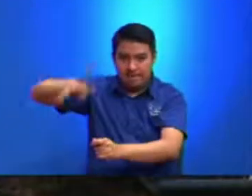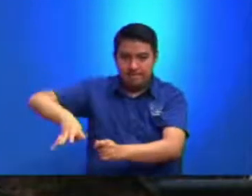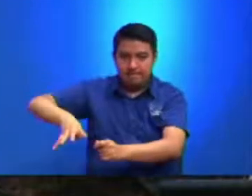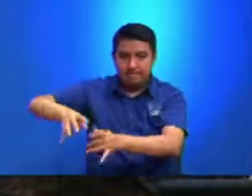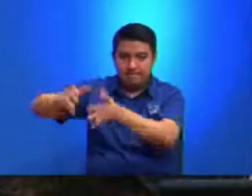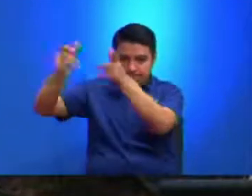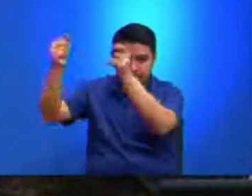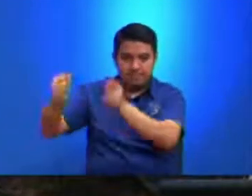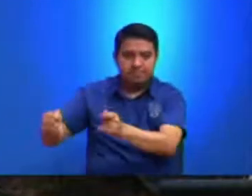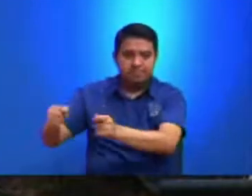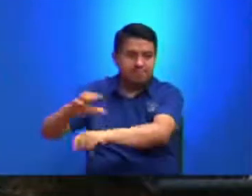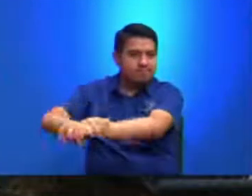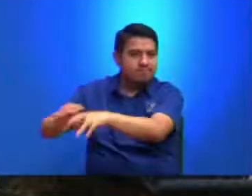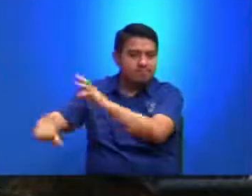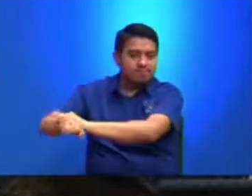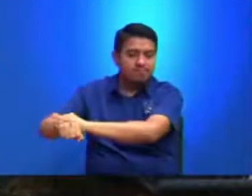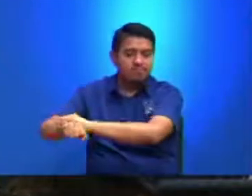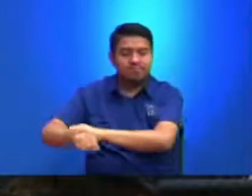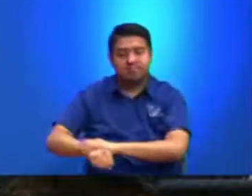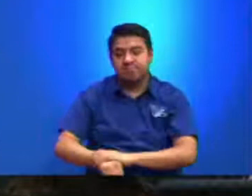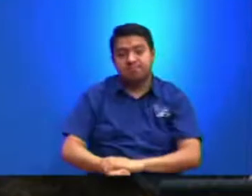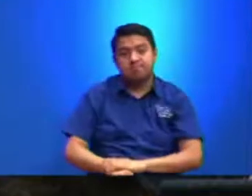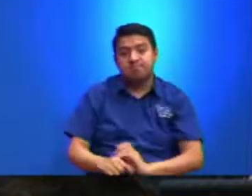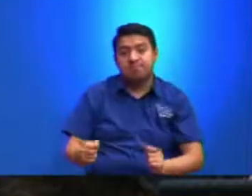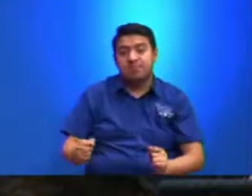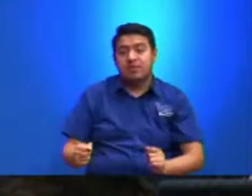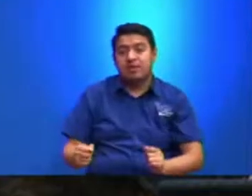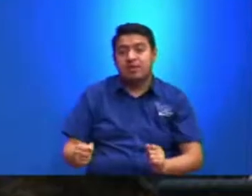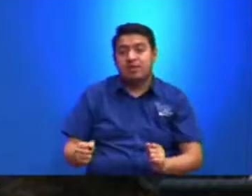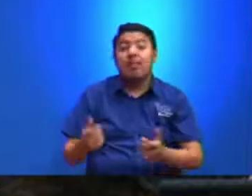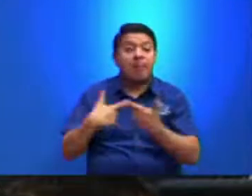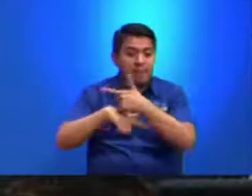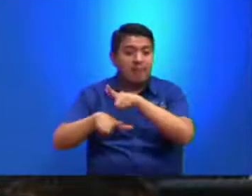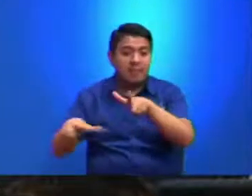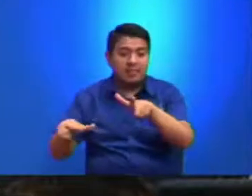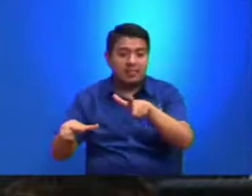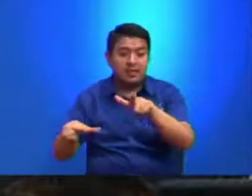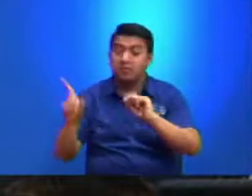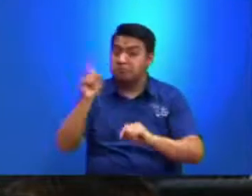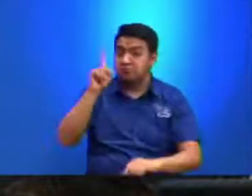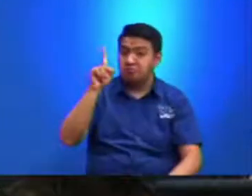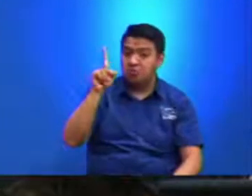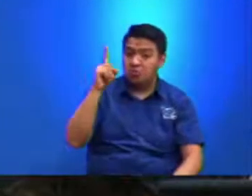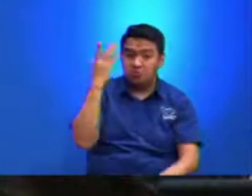la calle, ¿verdad? Porque eso lo detiene. El que está en prisión,